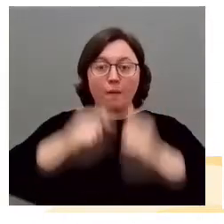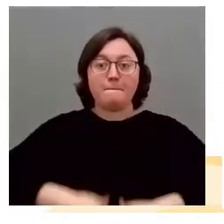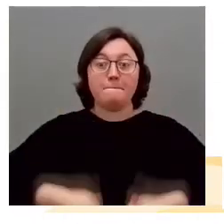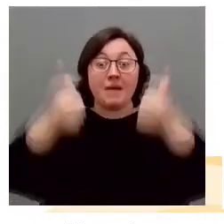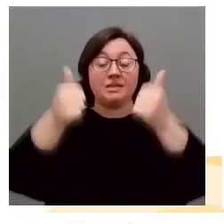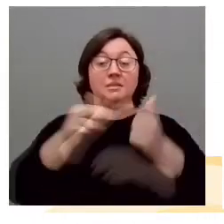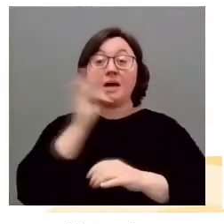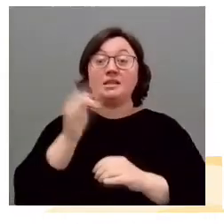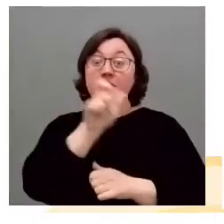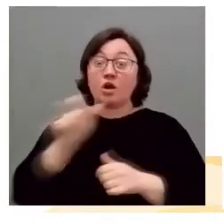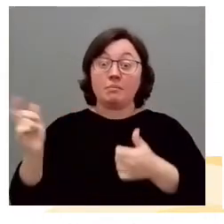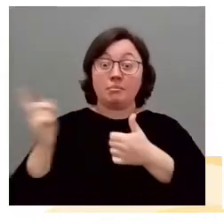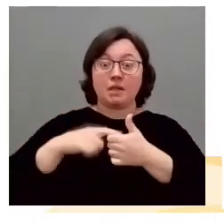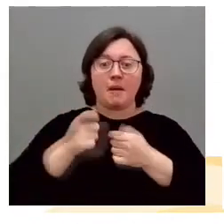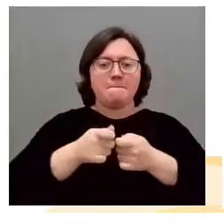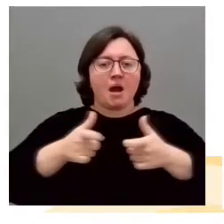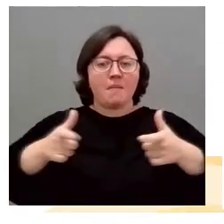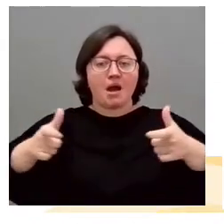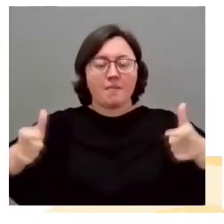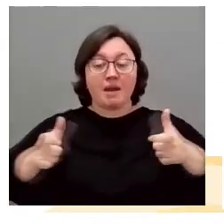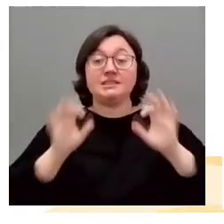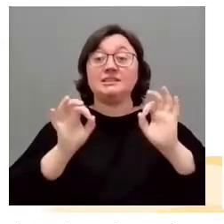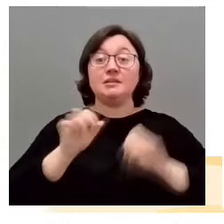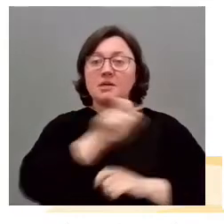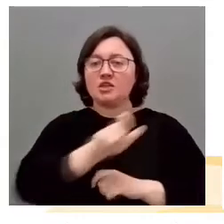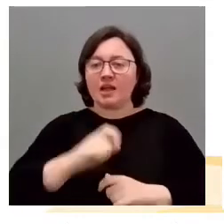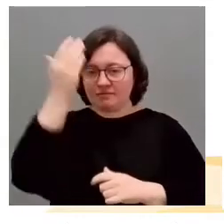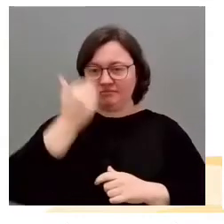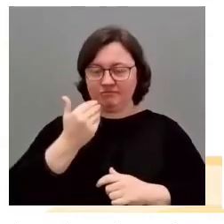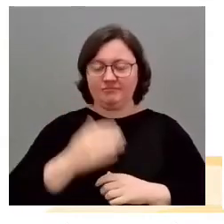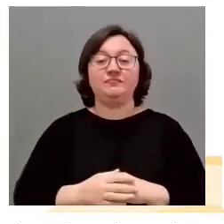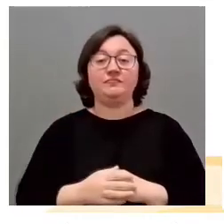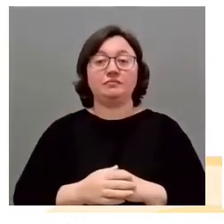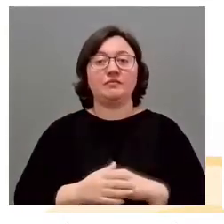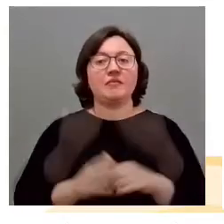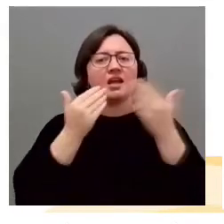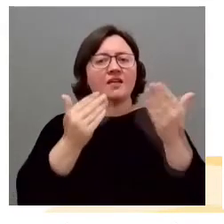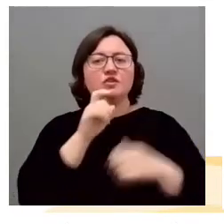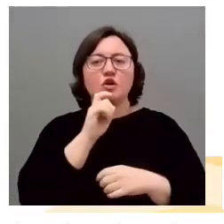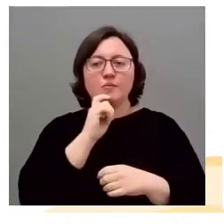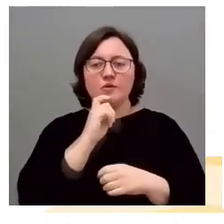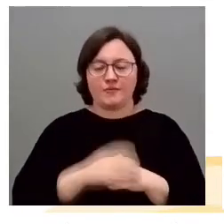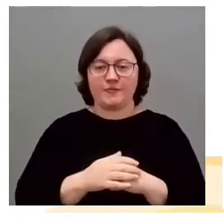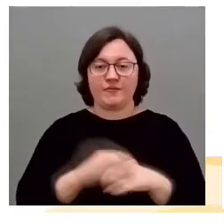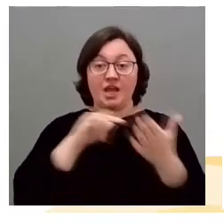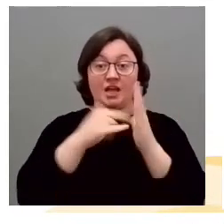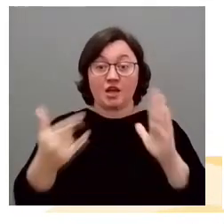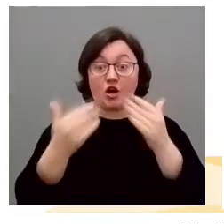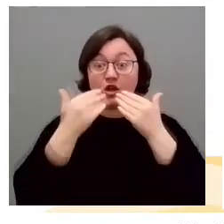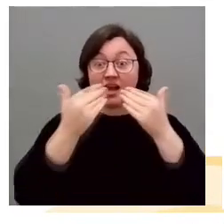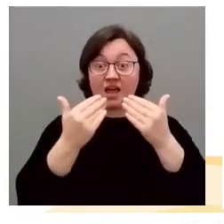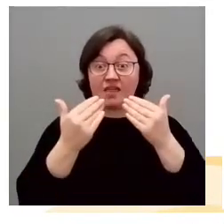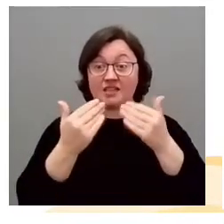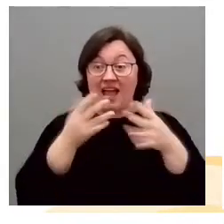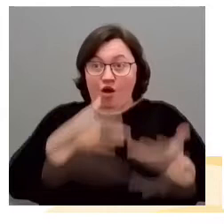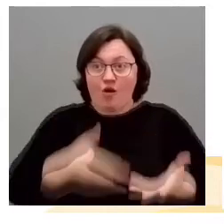con una mayor participación de las personas con parálisis cerebral. Y esto es gracias a las posibilidades que nos ofrece la tecnología